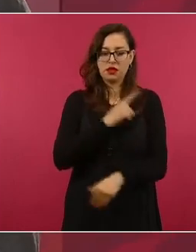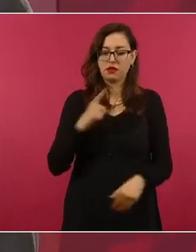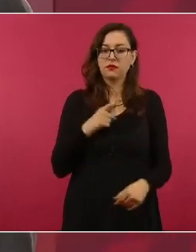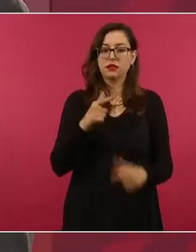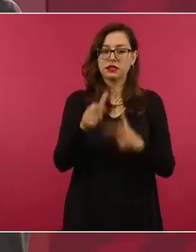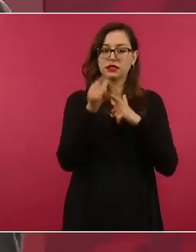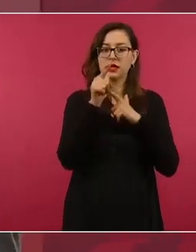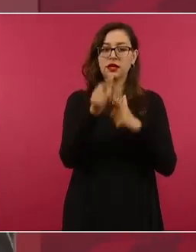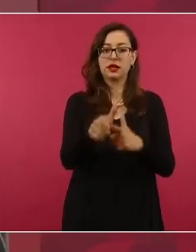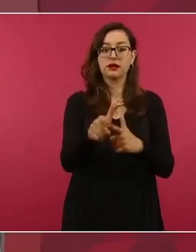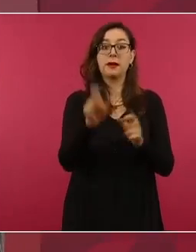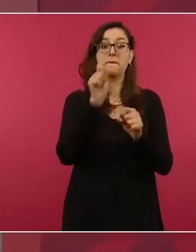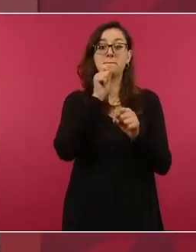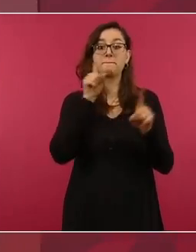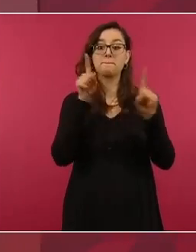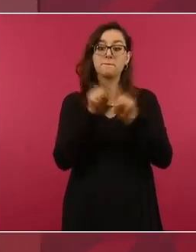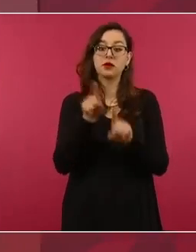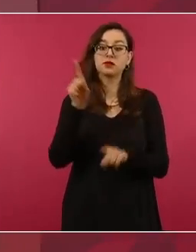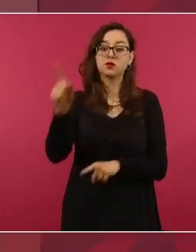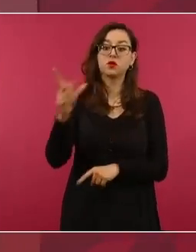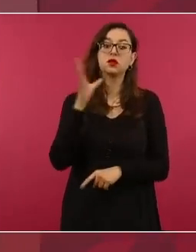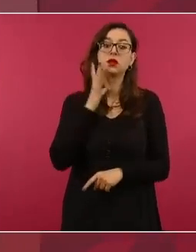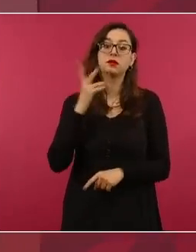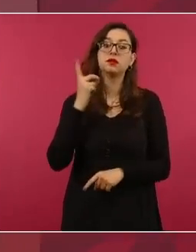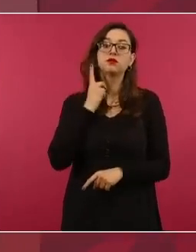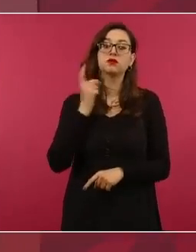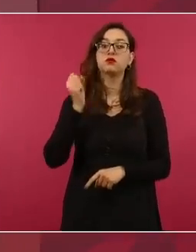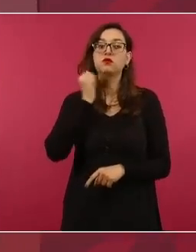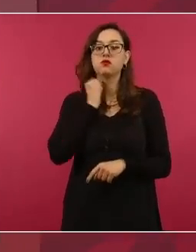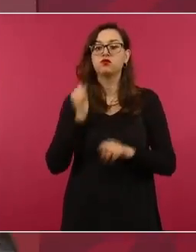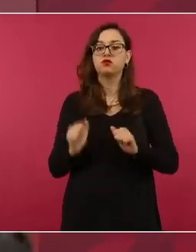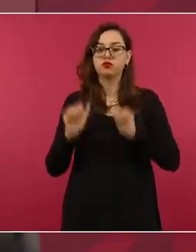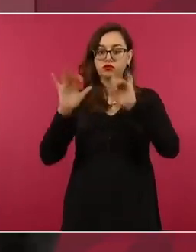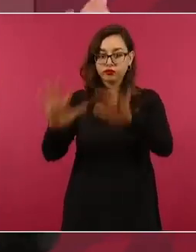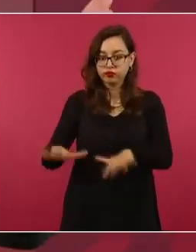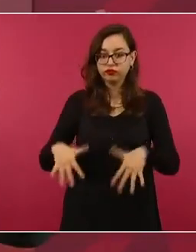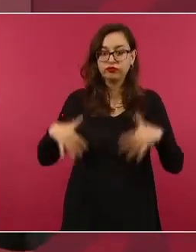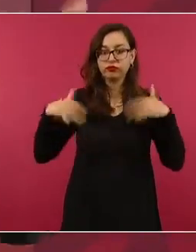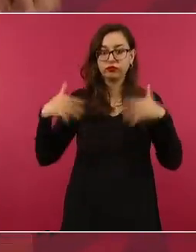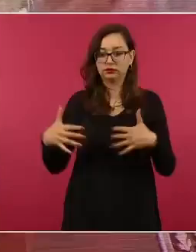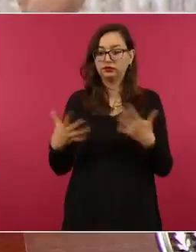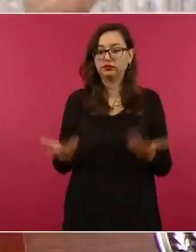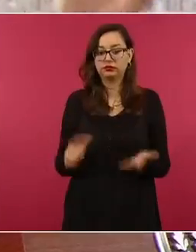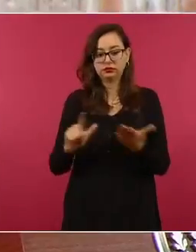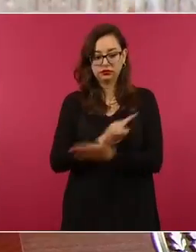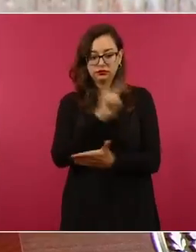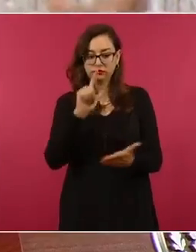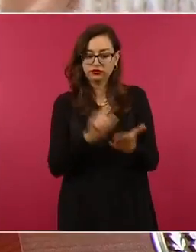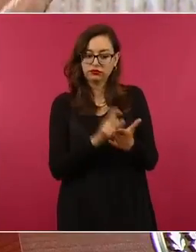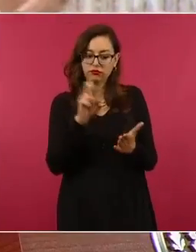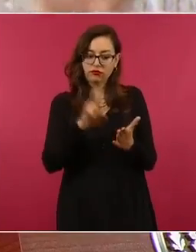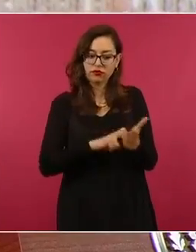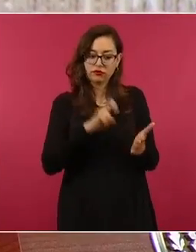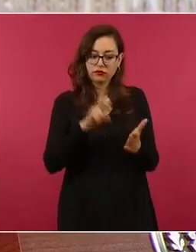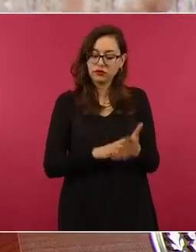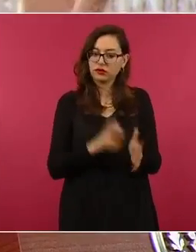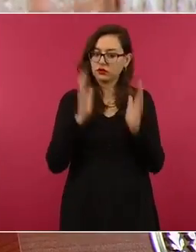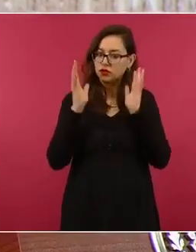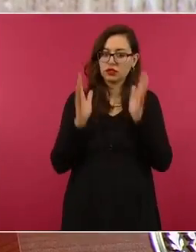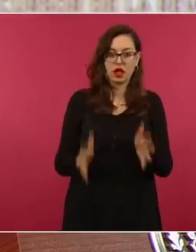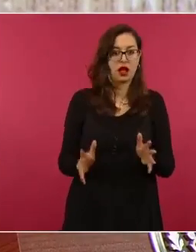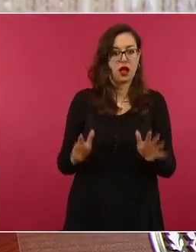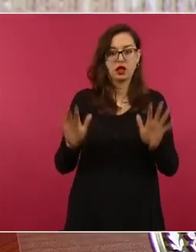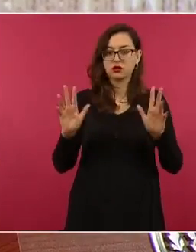esto que se logra por reformas legales, pues ahora mitad hombres,